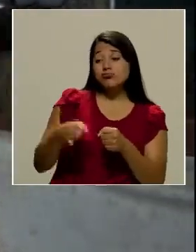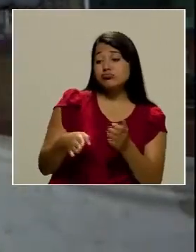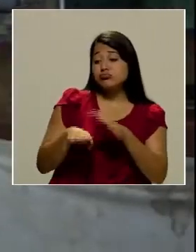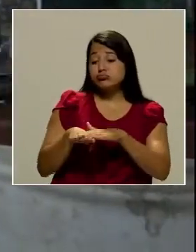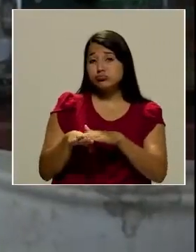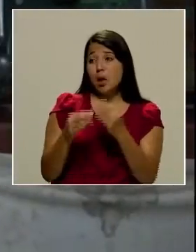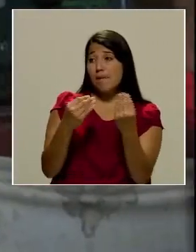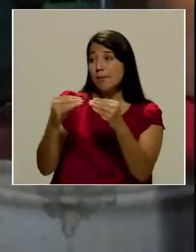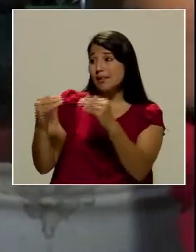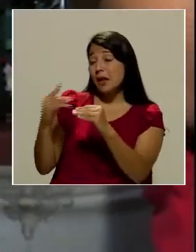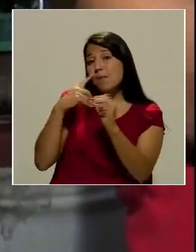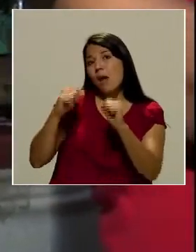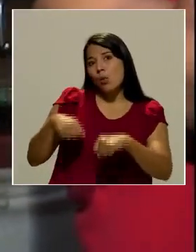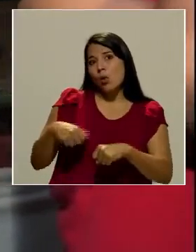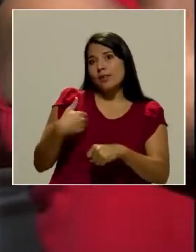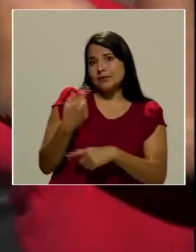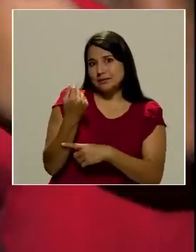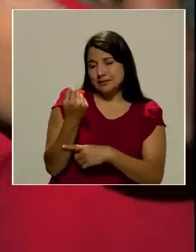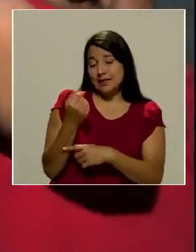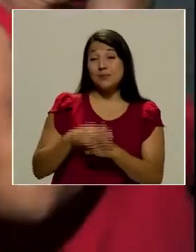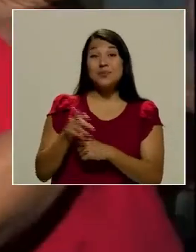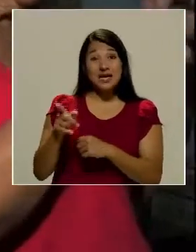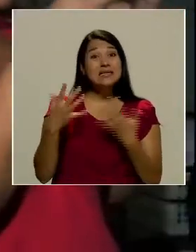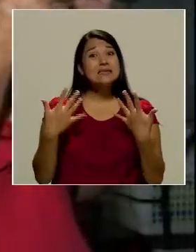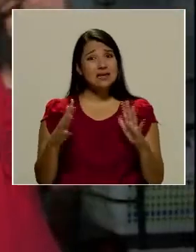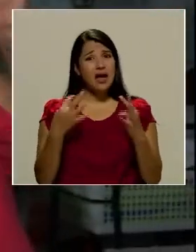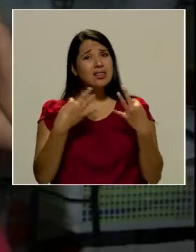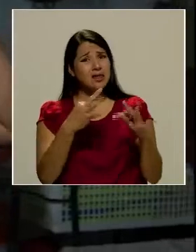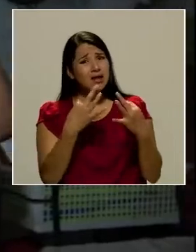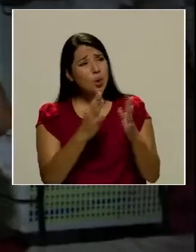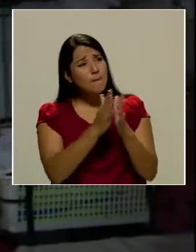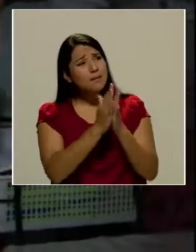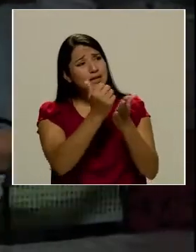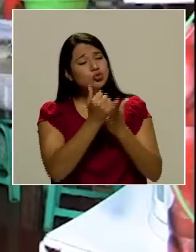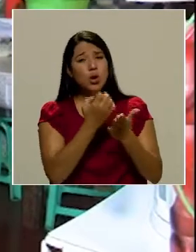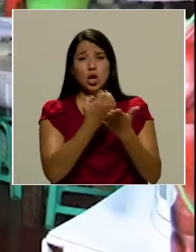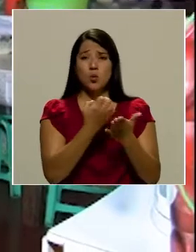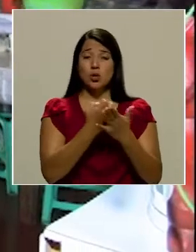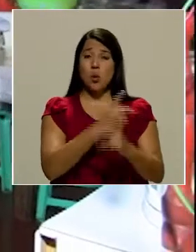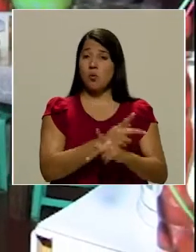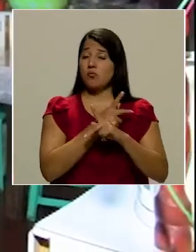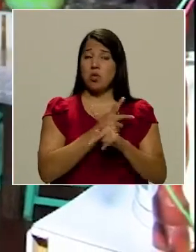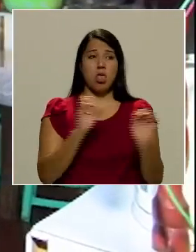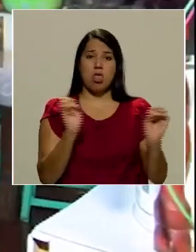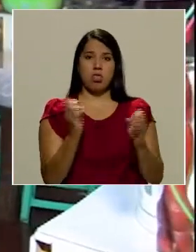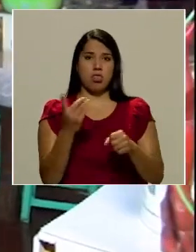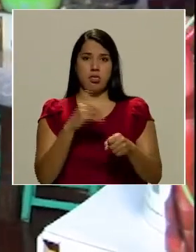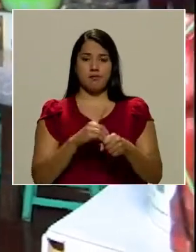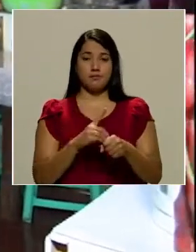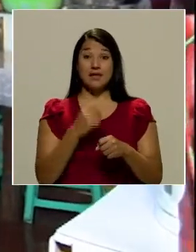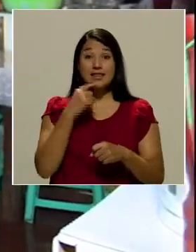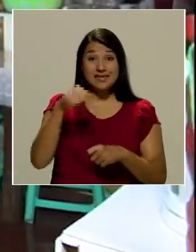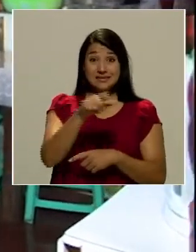frente a sus gastos. Según nos comentó, intentó en varias ocasiones solicitar el bono proteger, pero no lo ha recibido. Afirma que en